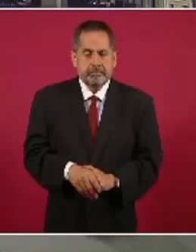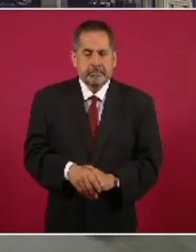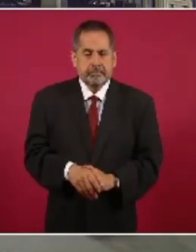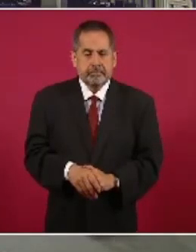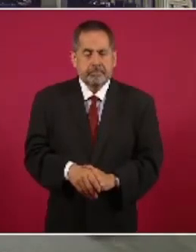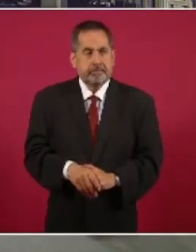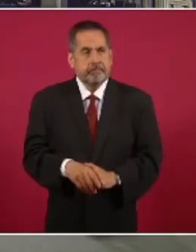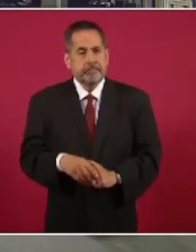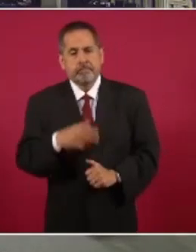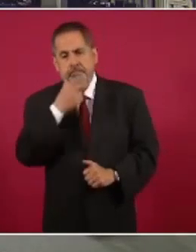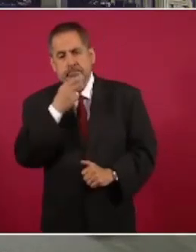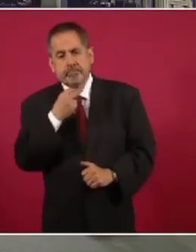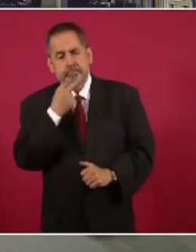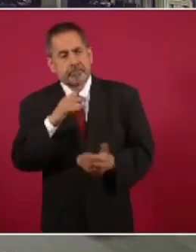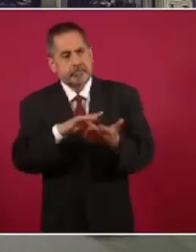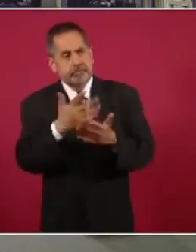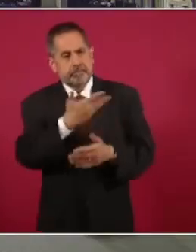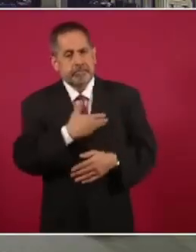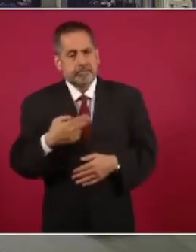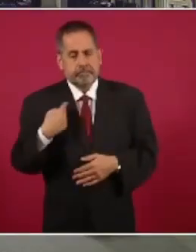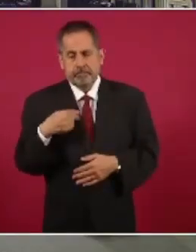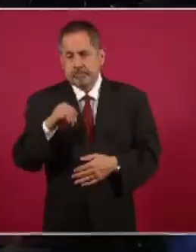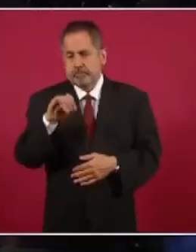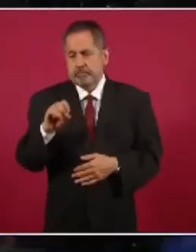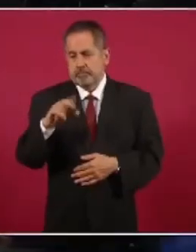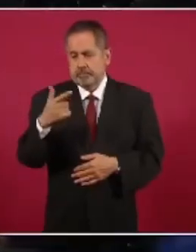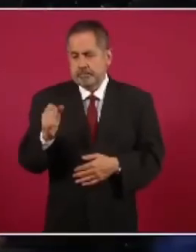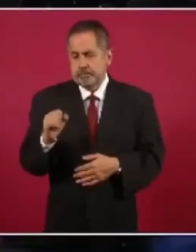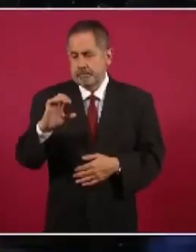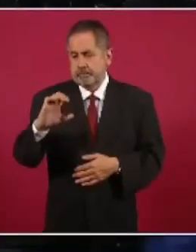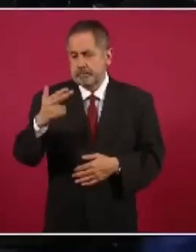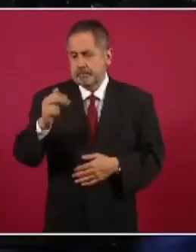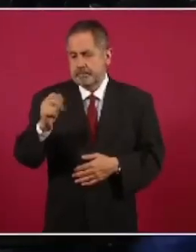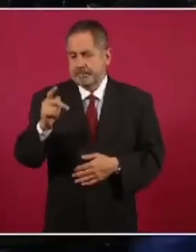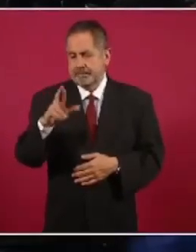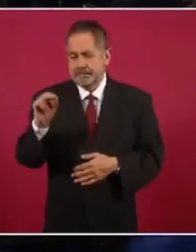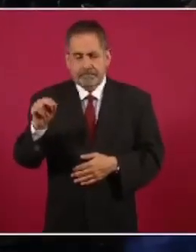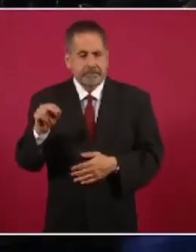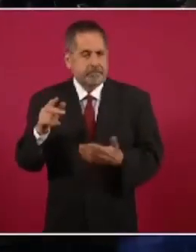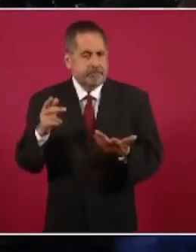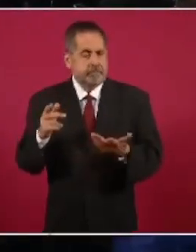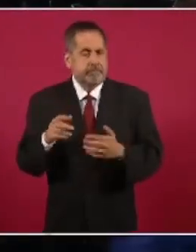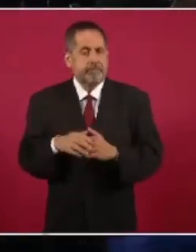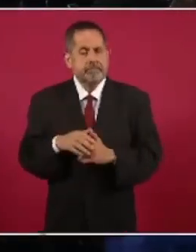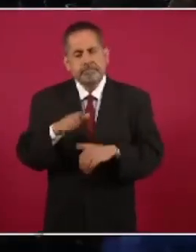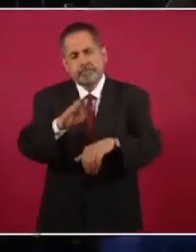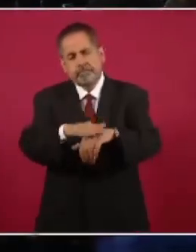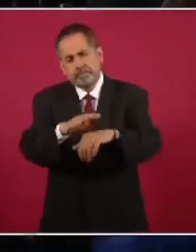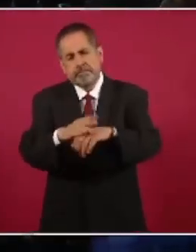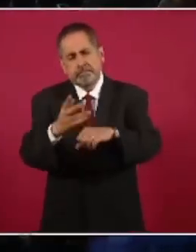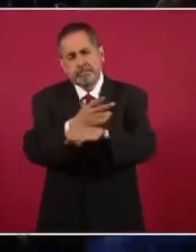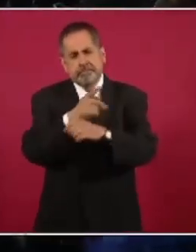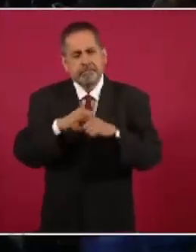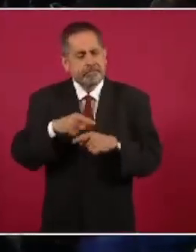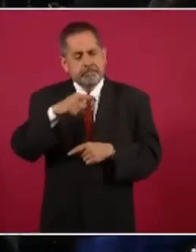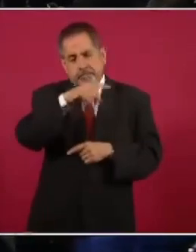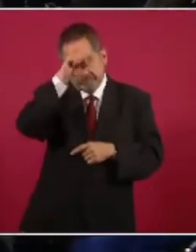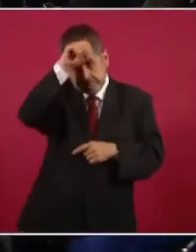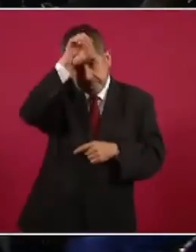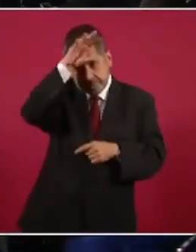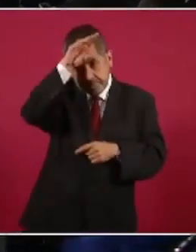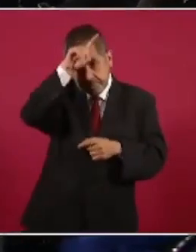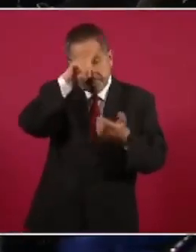Gracias, presidente. Jorge Chaparro de La Razón. Presidente, preguntarle en torno a lo sucedido en la mina del